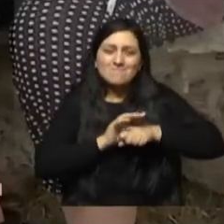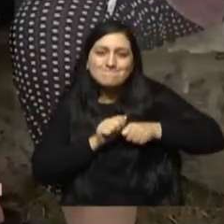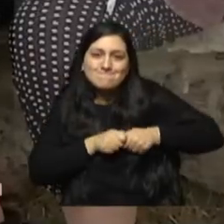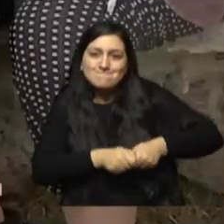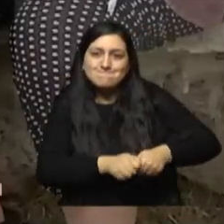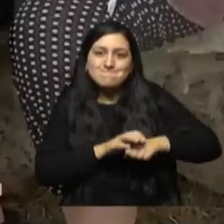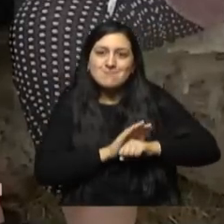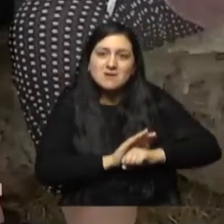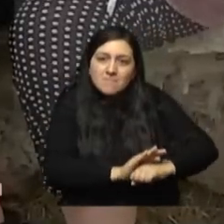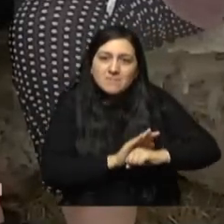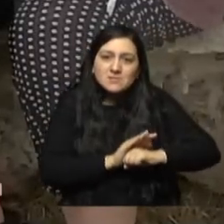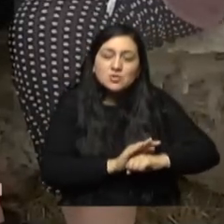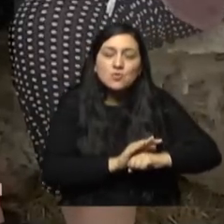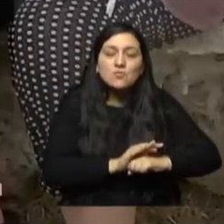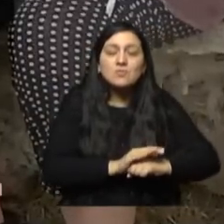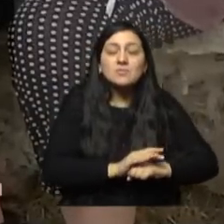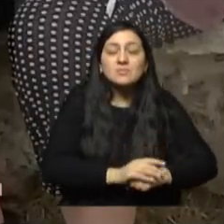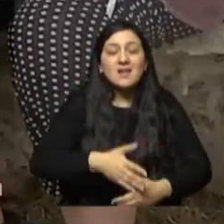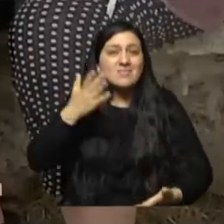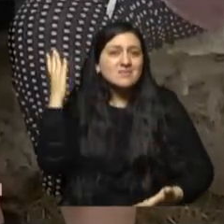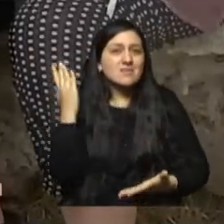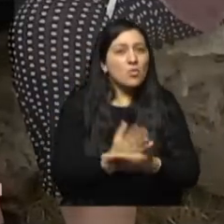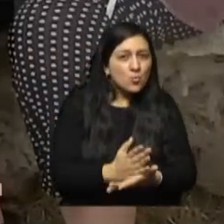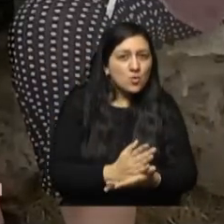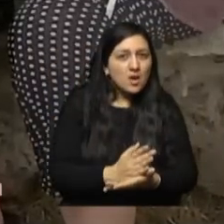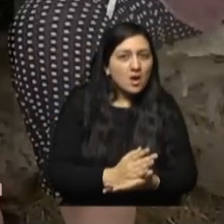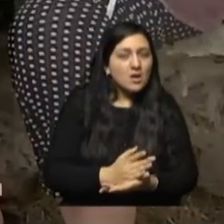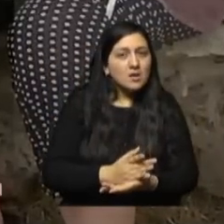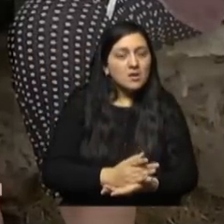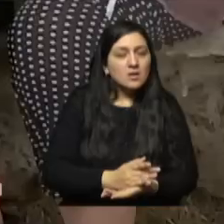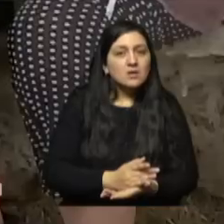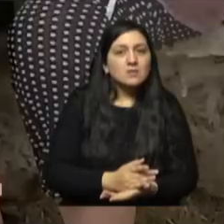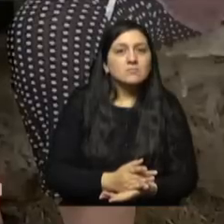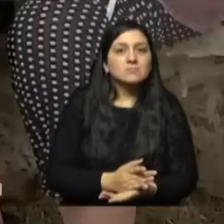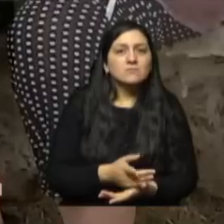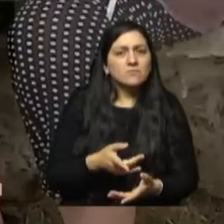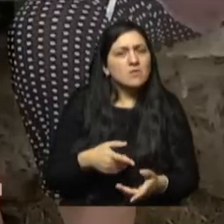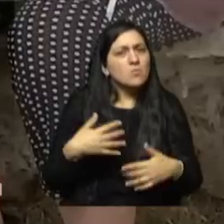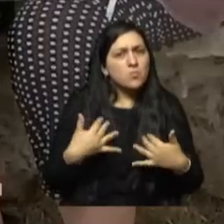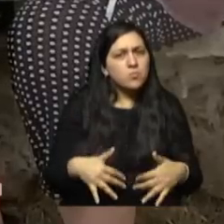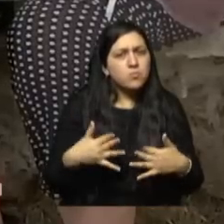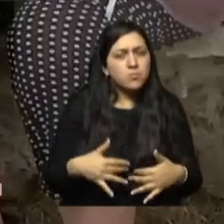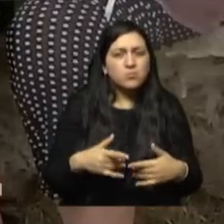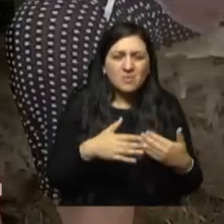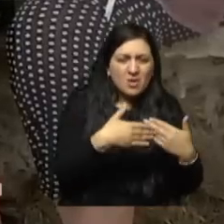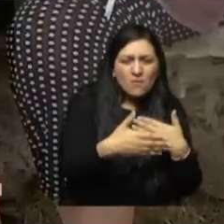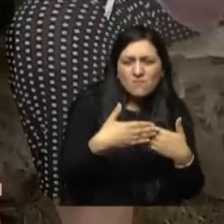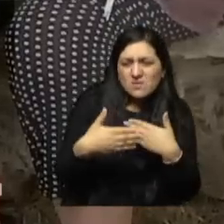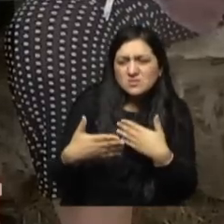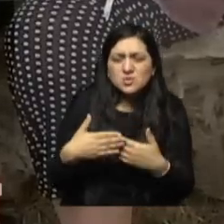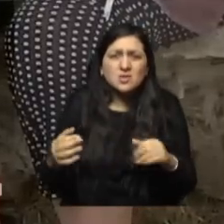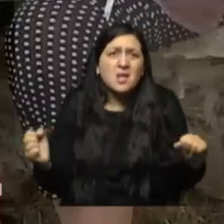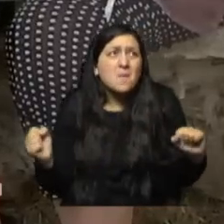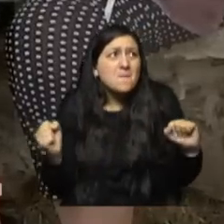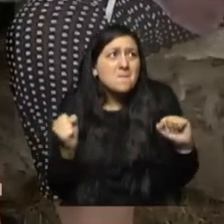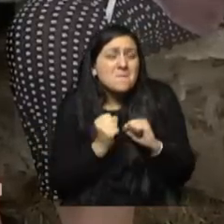dictadura cívico-militar se dio de forma cruenta y además velada. Los vecinos tenían muchísimo